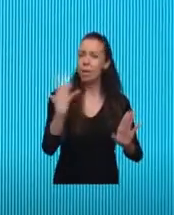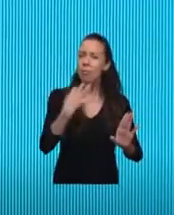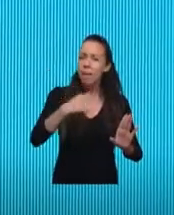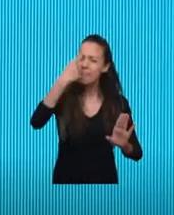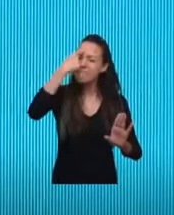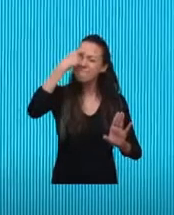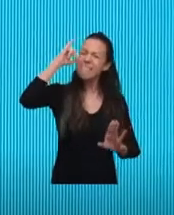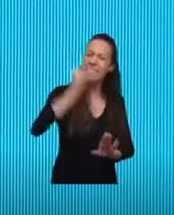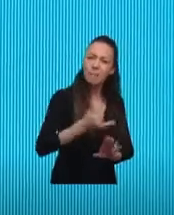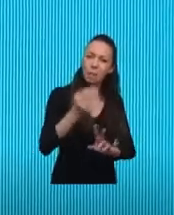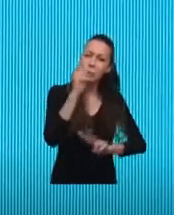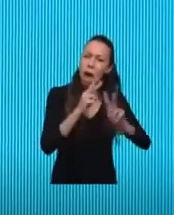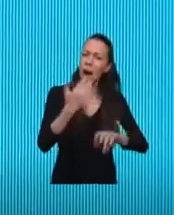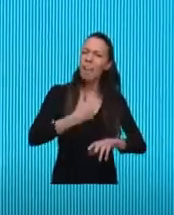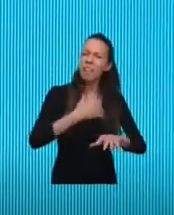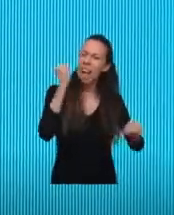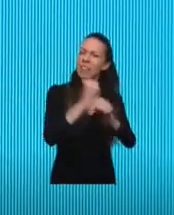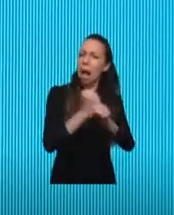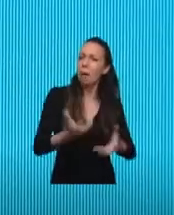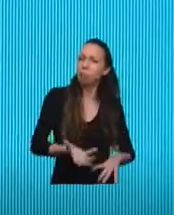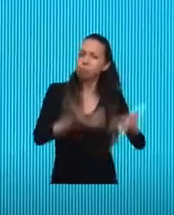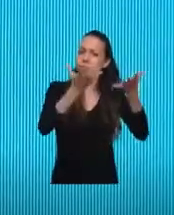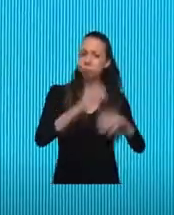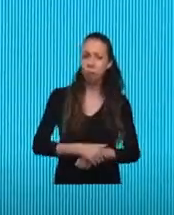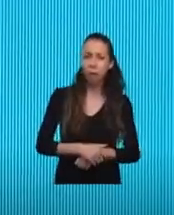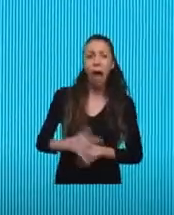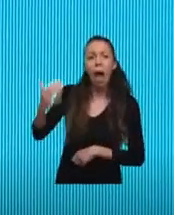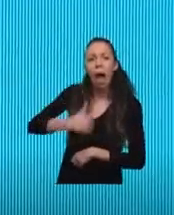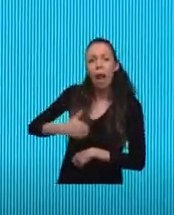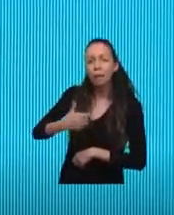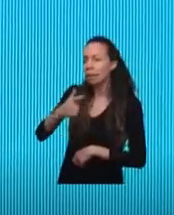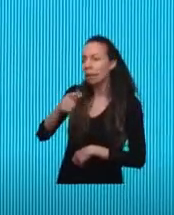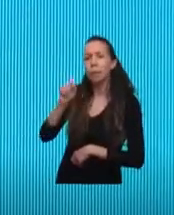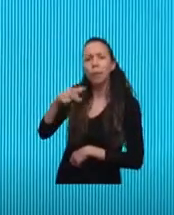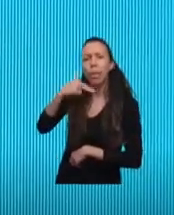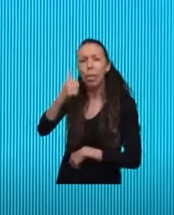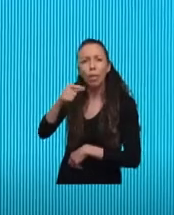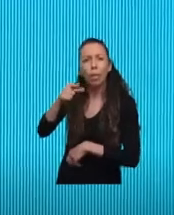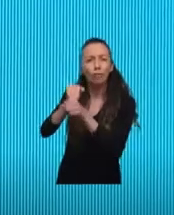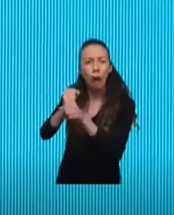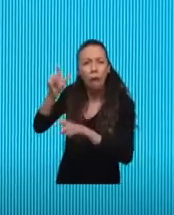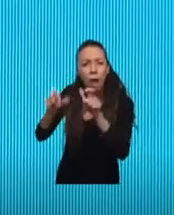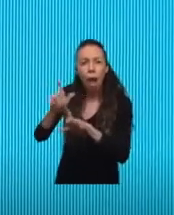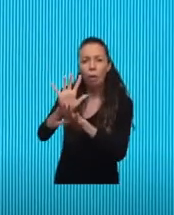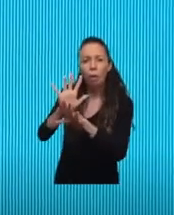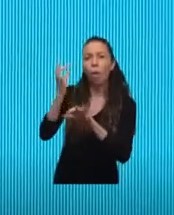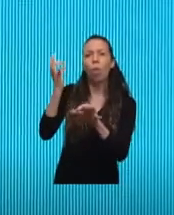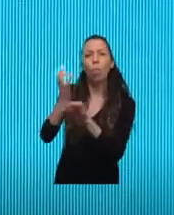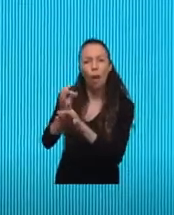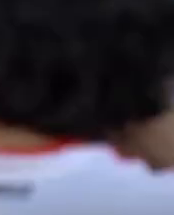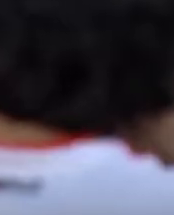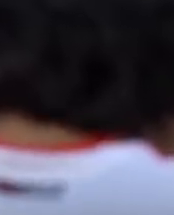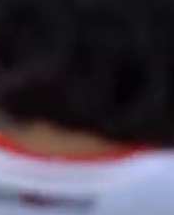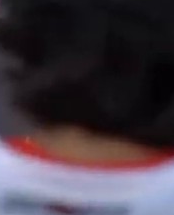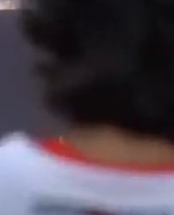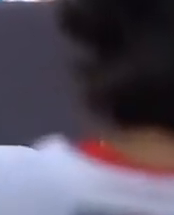digamos basta a la Argentina que condena a los hijos de los trabajadores a no tener educación, para